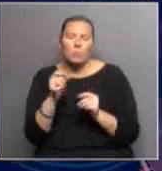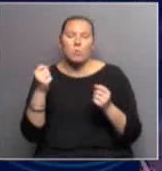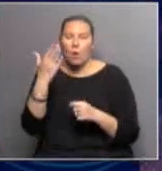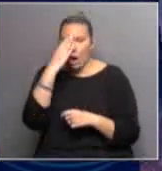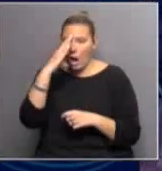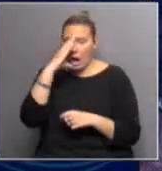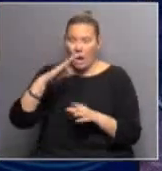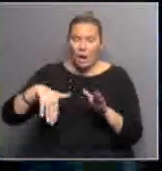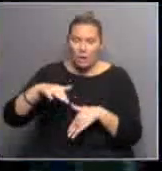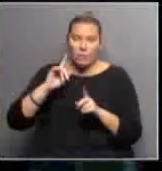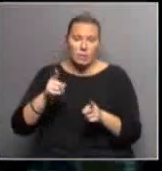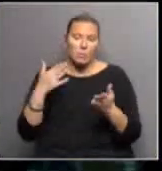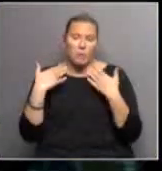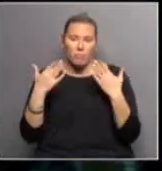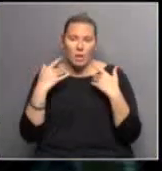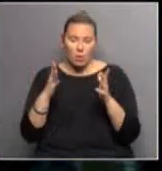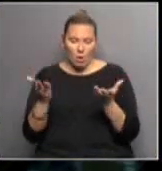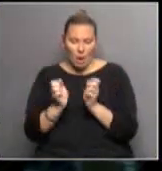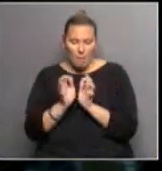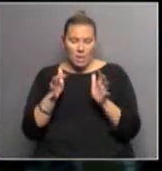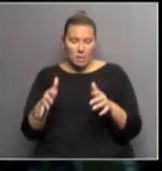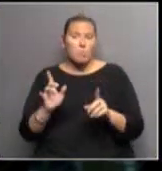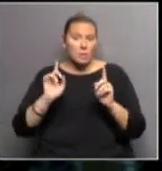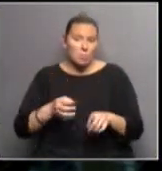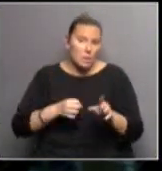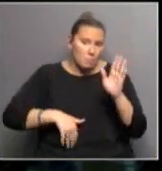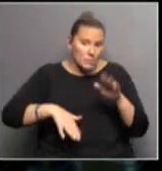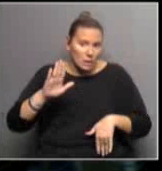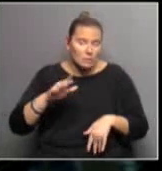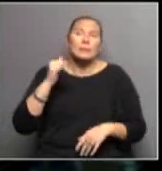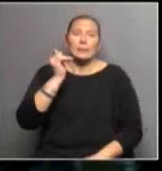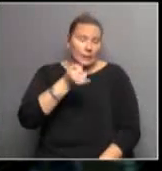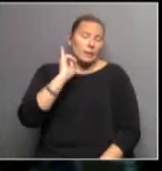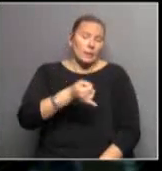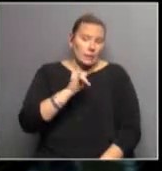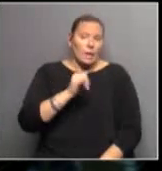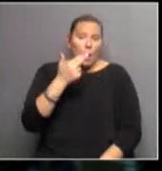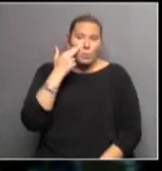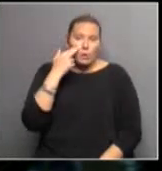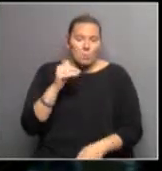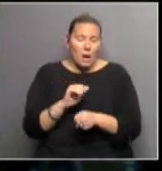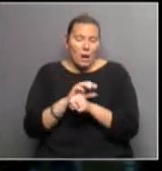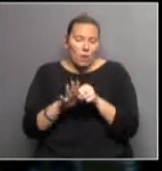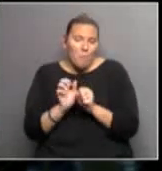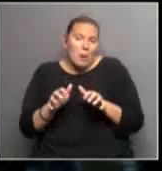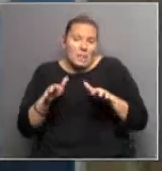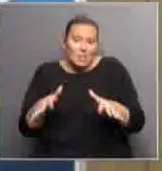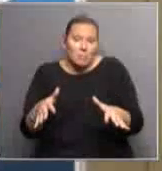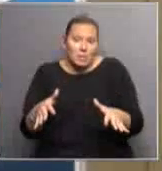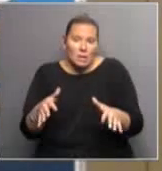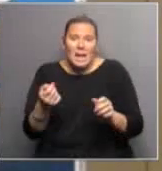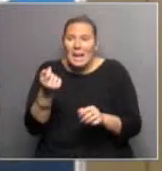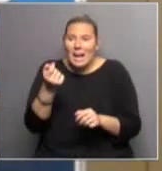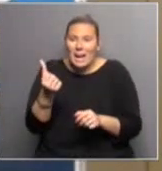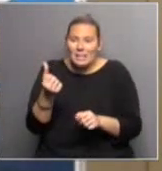verano. Y con la pandemia debe haber aumentado también la demanda. Exactamente. El problema que tenemos con la pandemia es que estuvimos, por ejemplo,